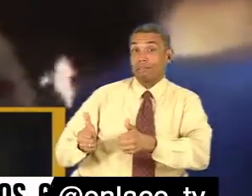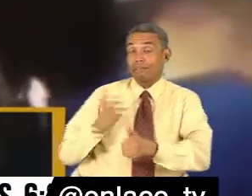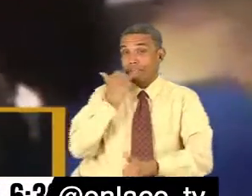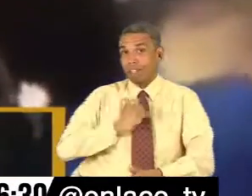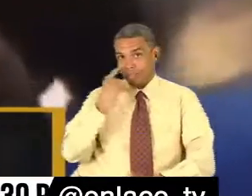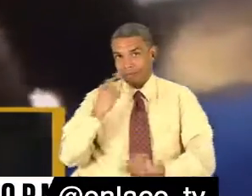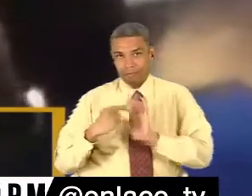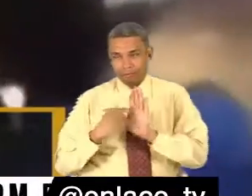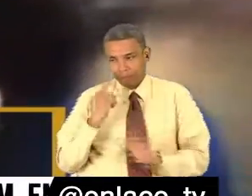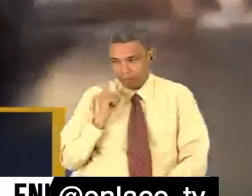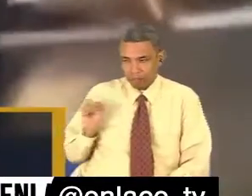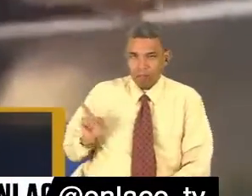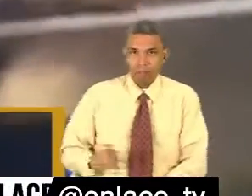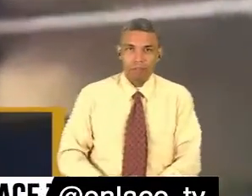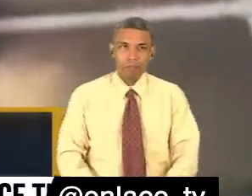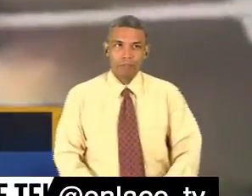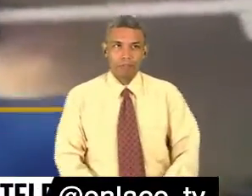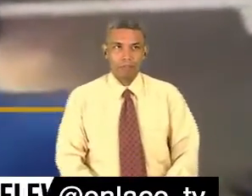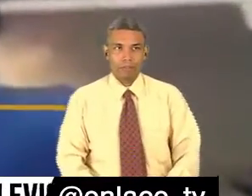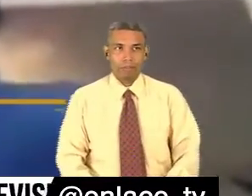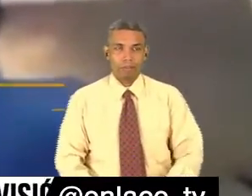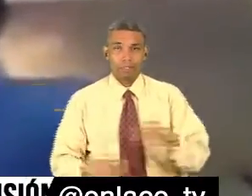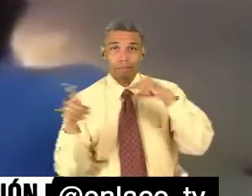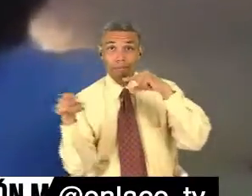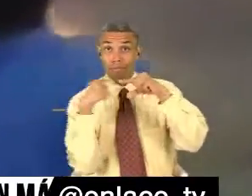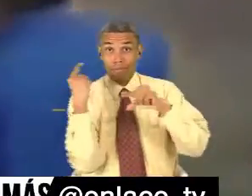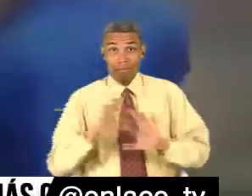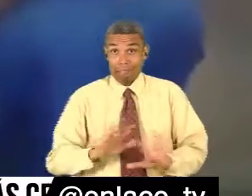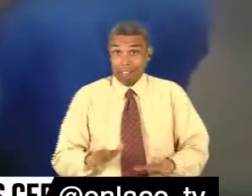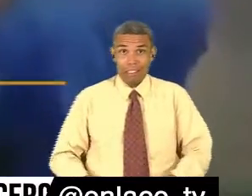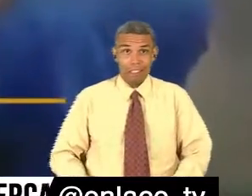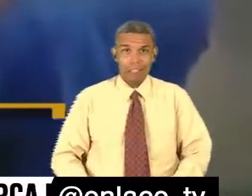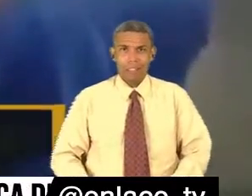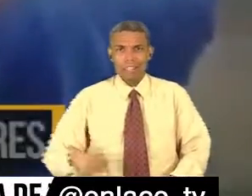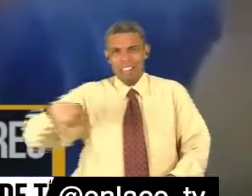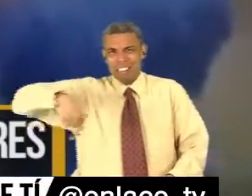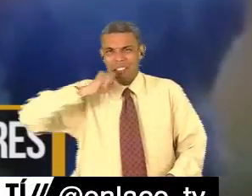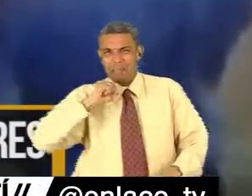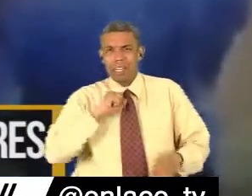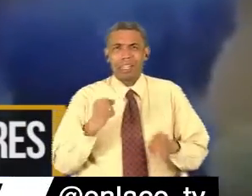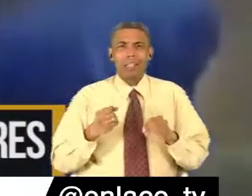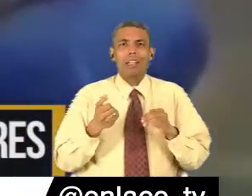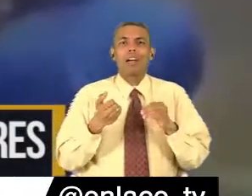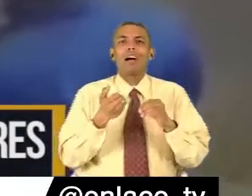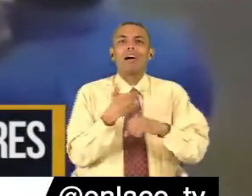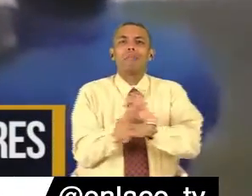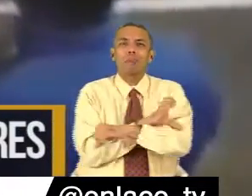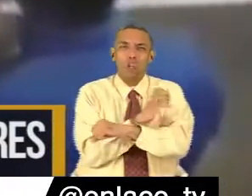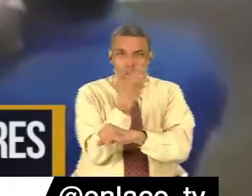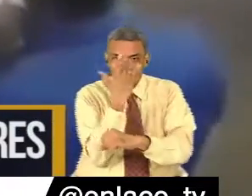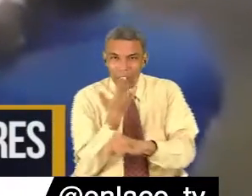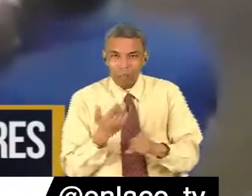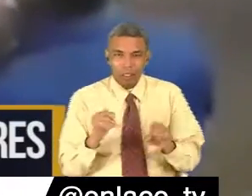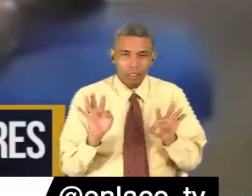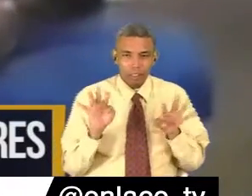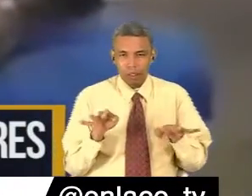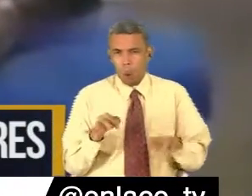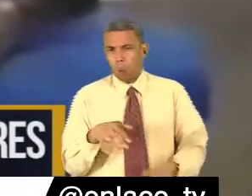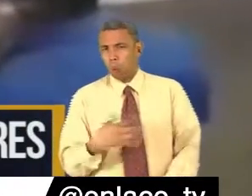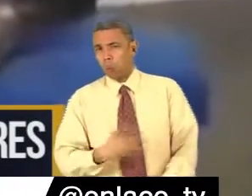Enlace Noticias por parte de la ciudadanía y que ya es viral en redes sociales muestra cómo en horas de la noche del sábado anterior, hacia las 8:30, en una